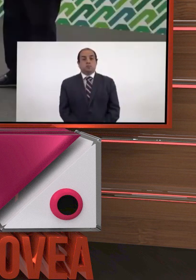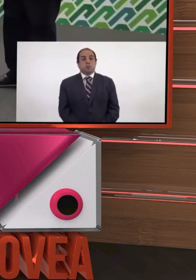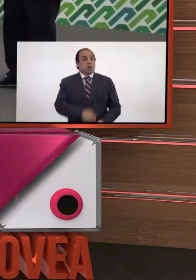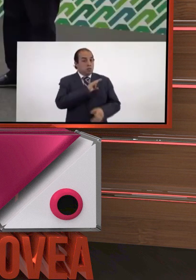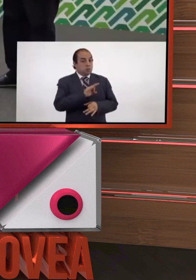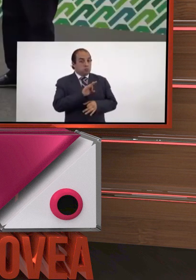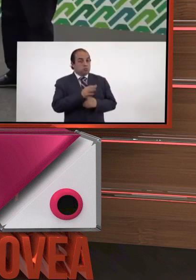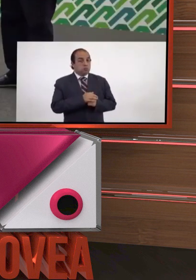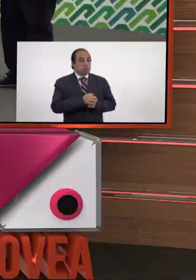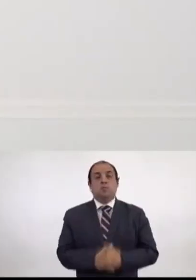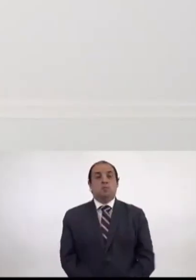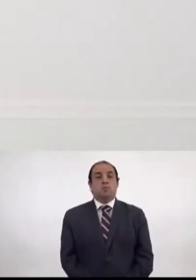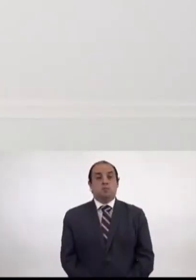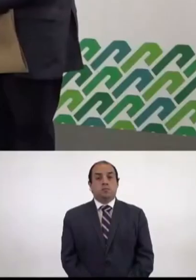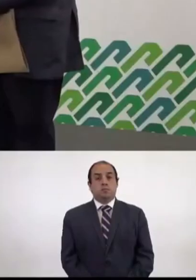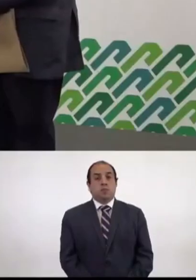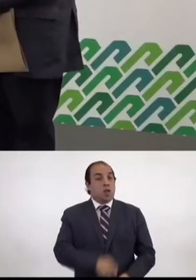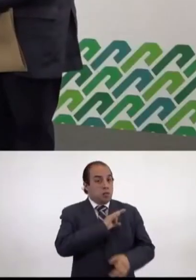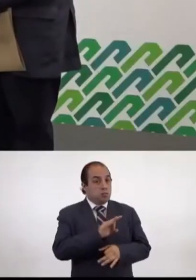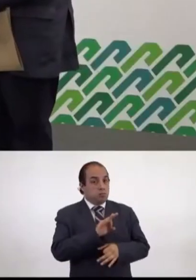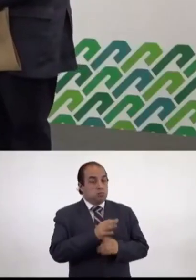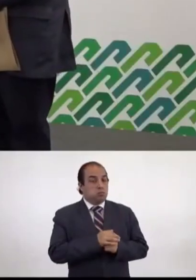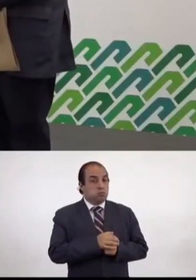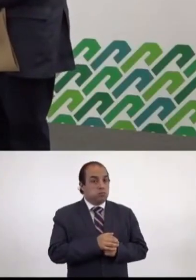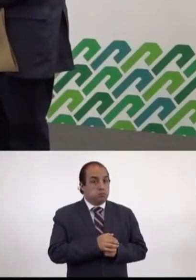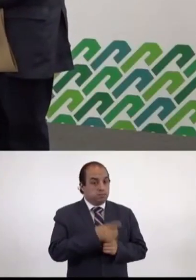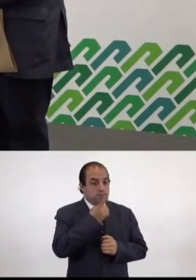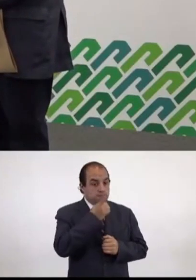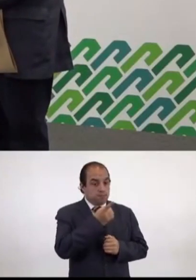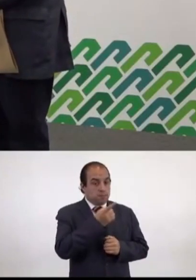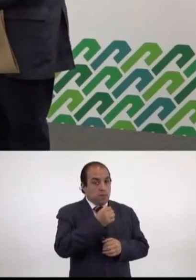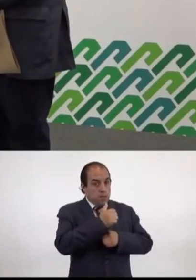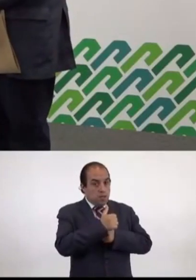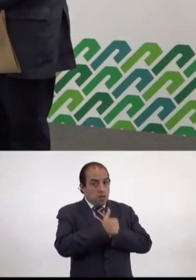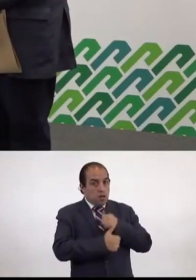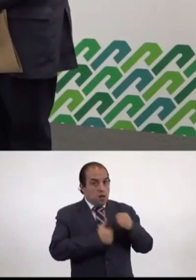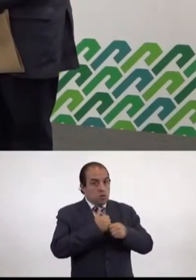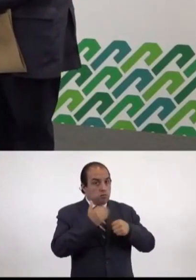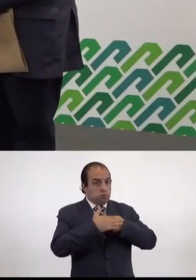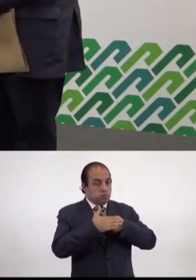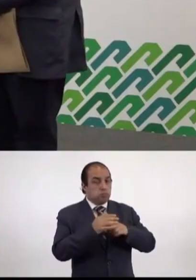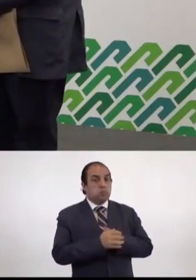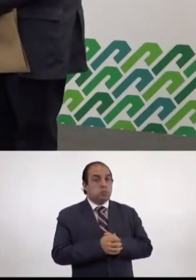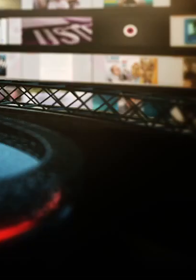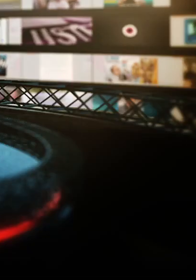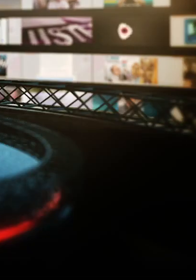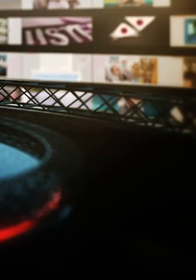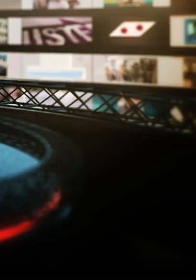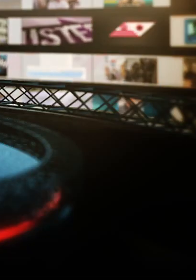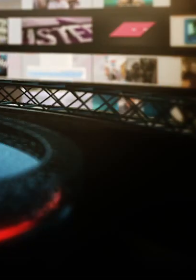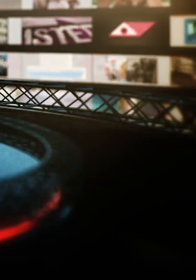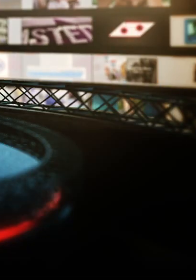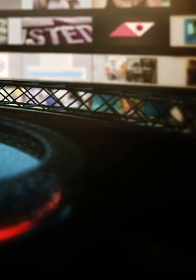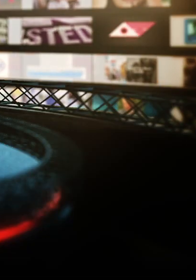cuenta de la manera en que pregunta? Entonces podríamos decir que sería hasta el año siguiente cuando empecemos a ver recuperación. Ya me